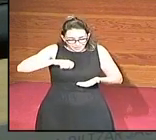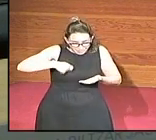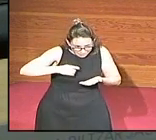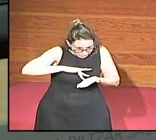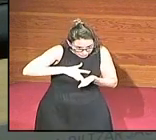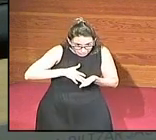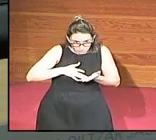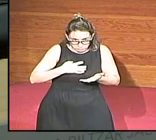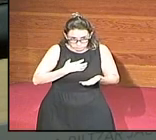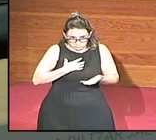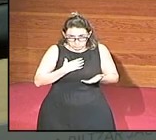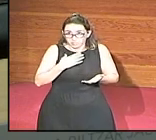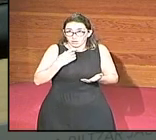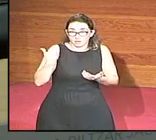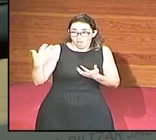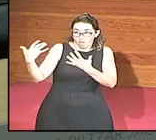encima.